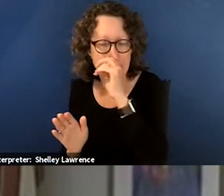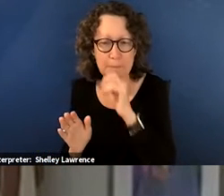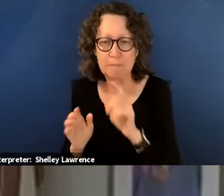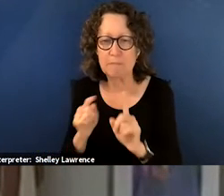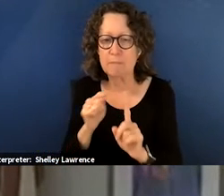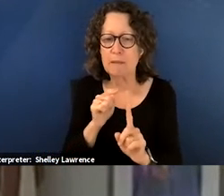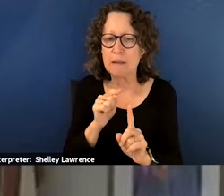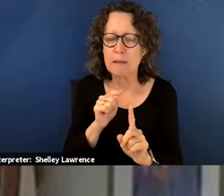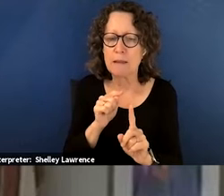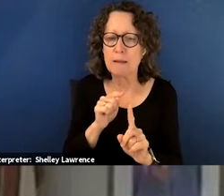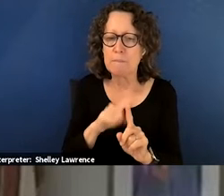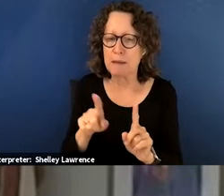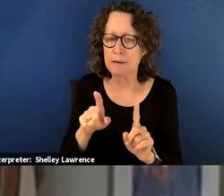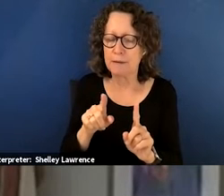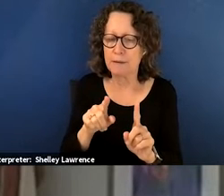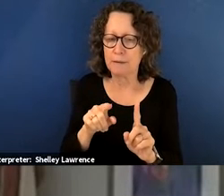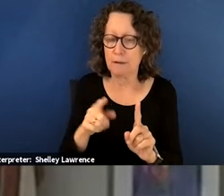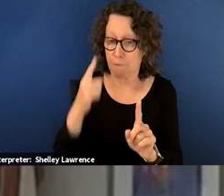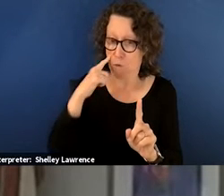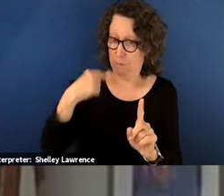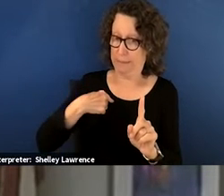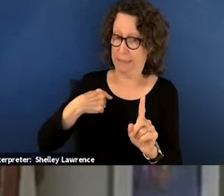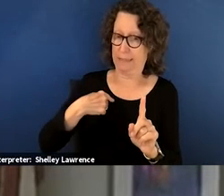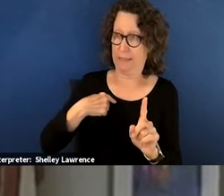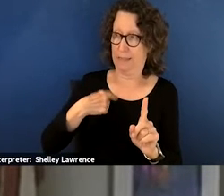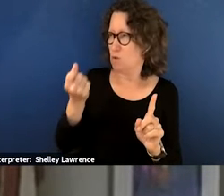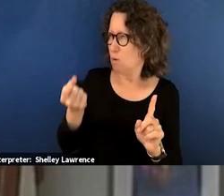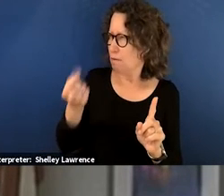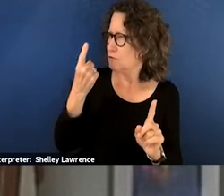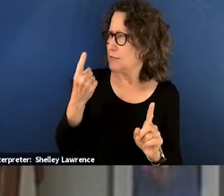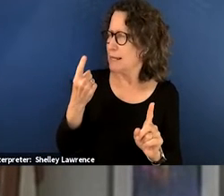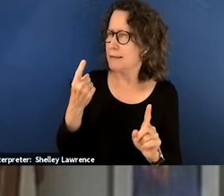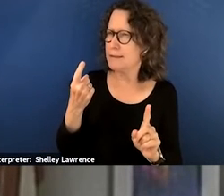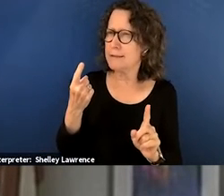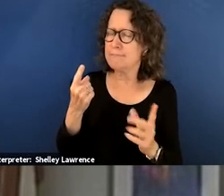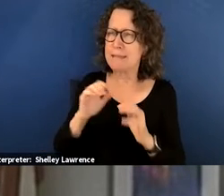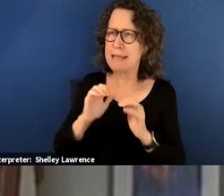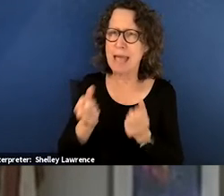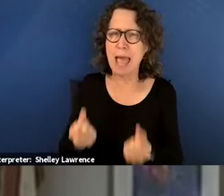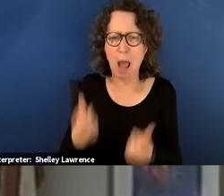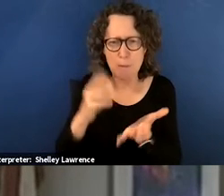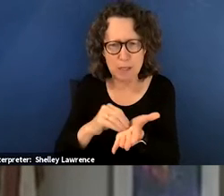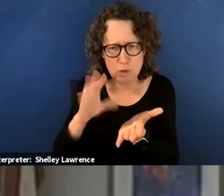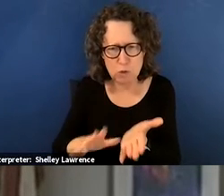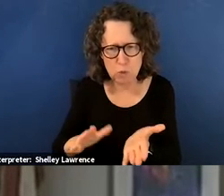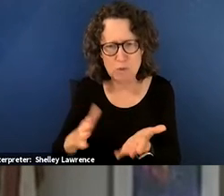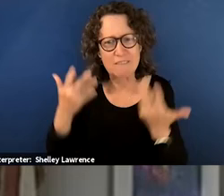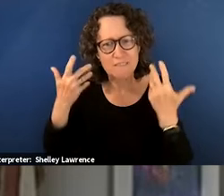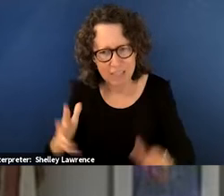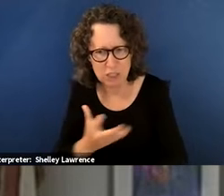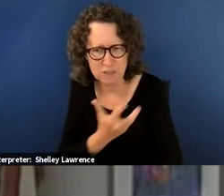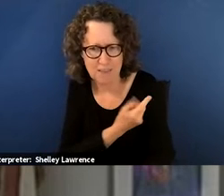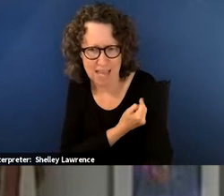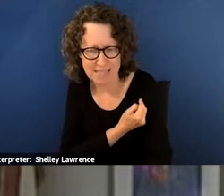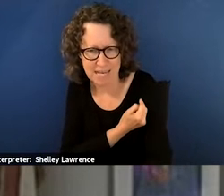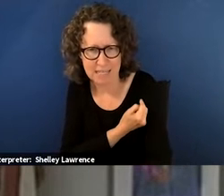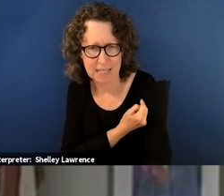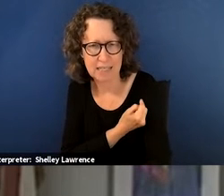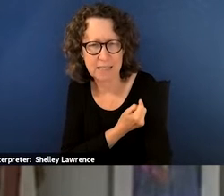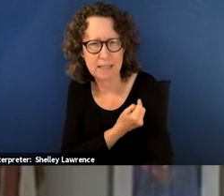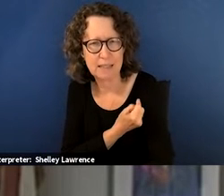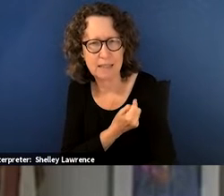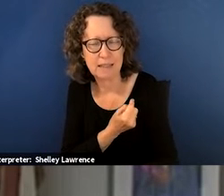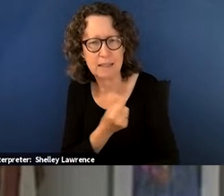es importante verificar el estado de vacunación, pero para mí, para entender cuántos estudiantes han sido vacunados